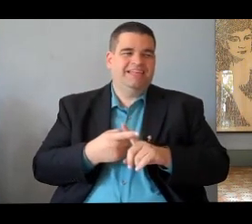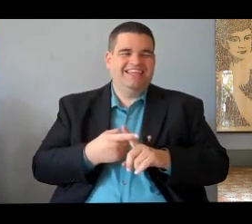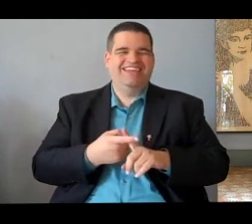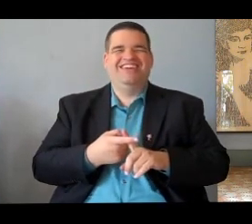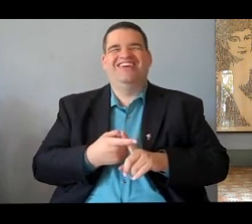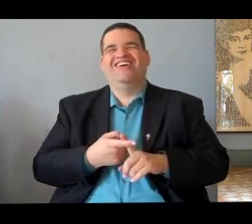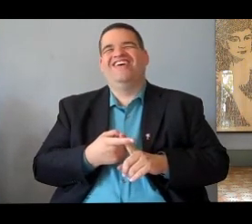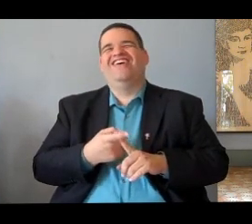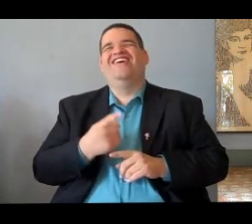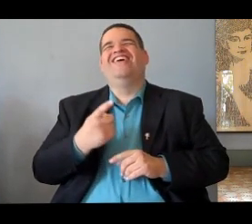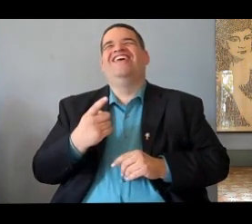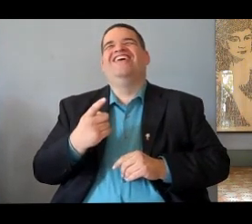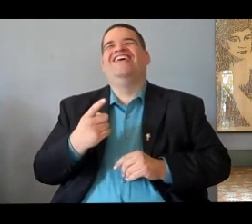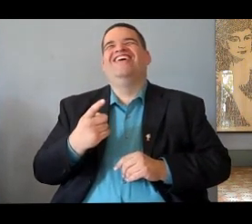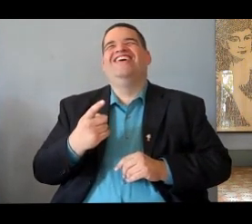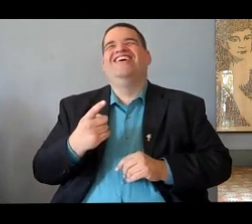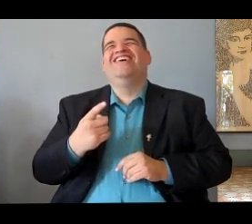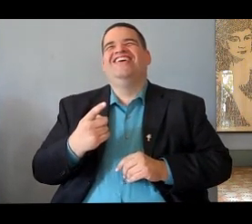lado.